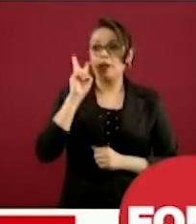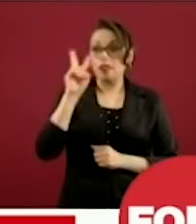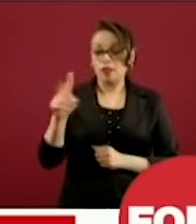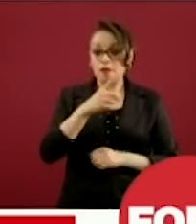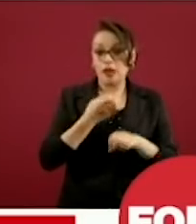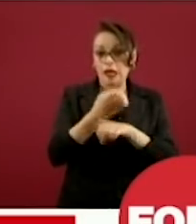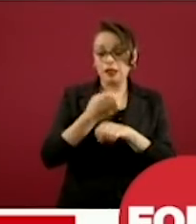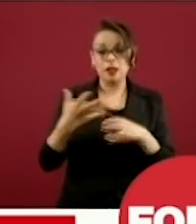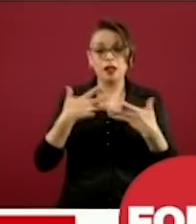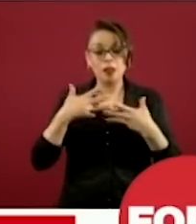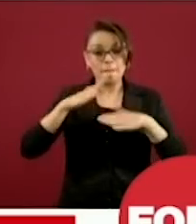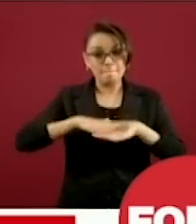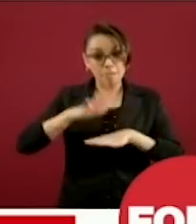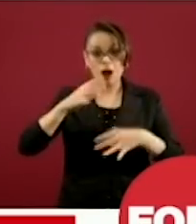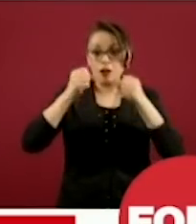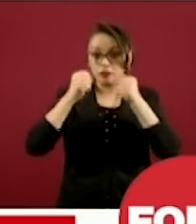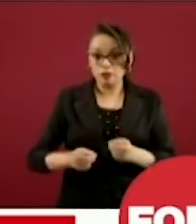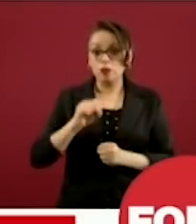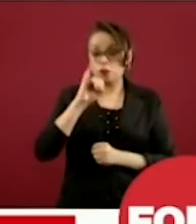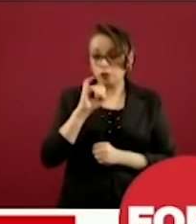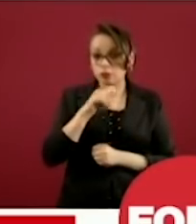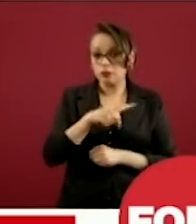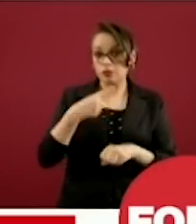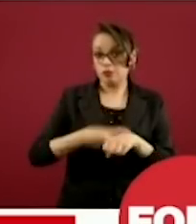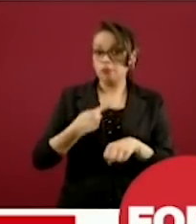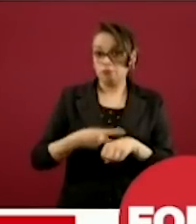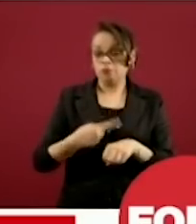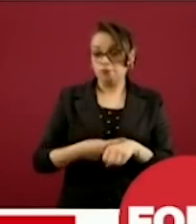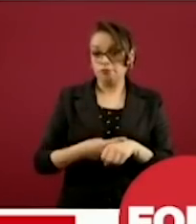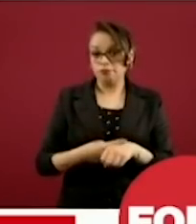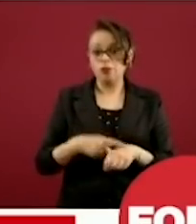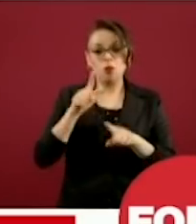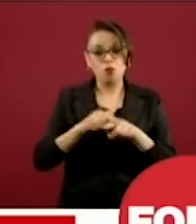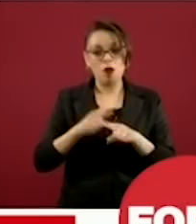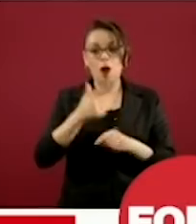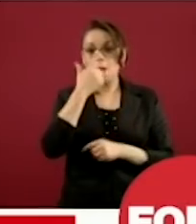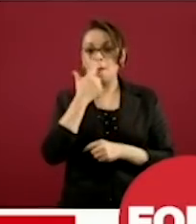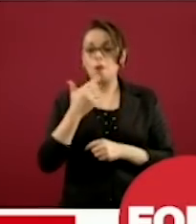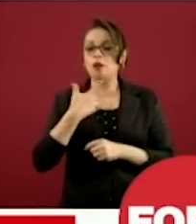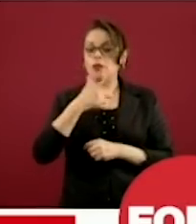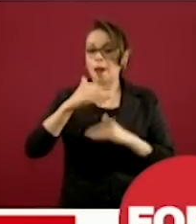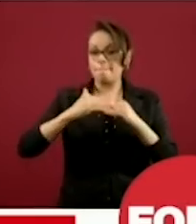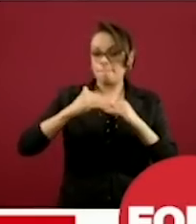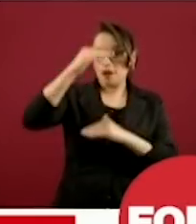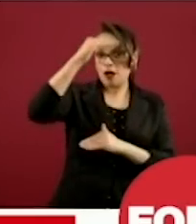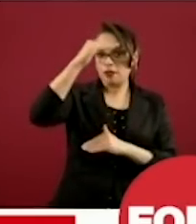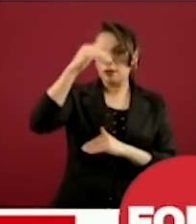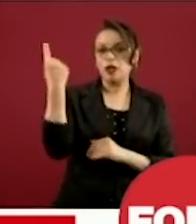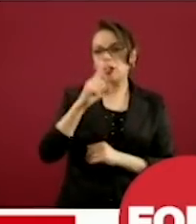confirmado más casos, es decir, tienen una cantidad de personas en color rojo mayor que otros